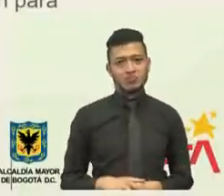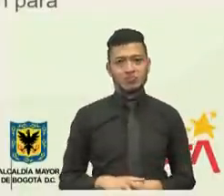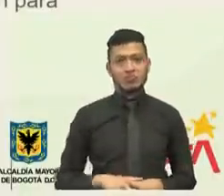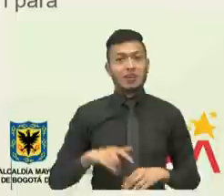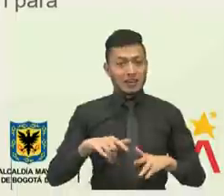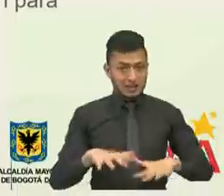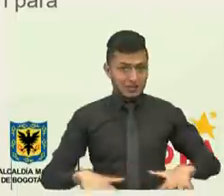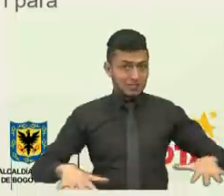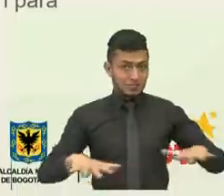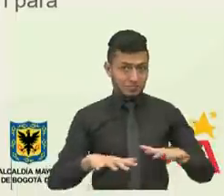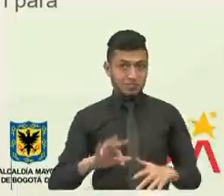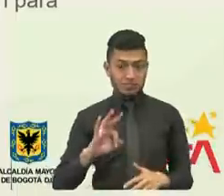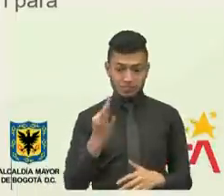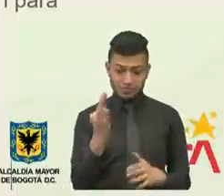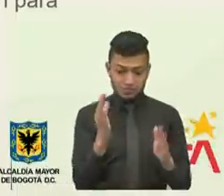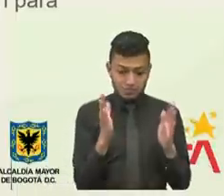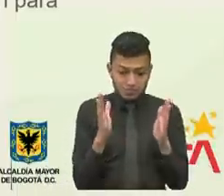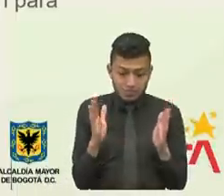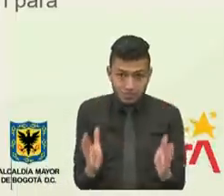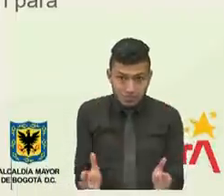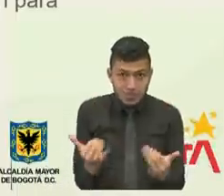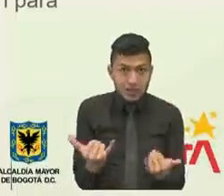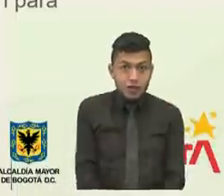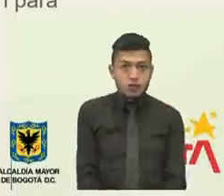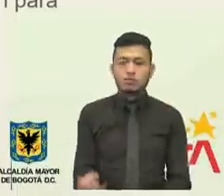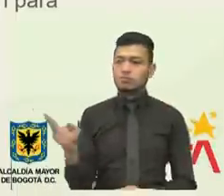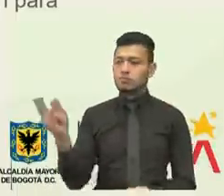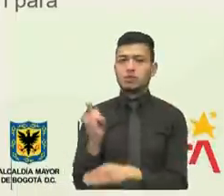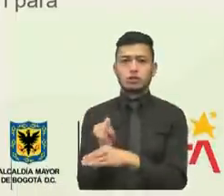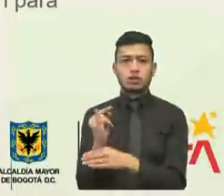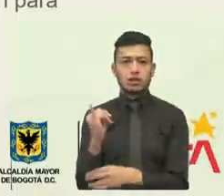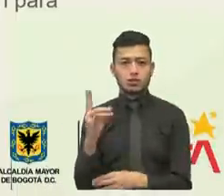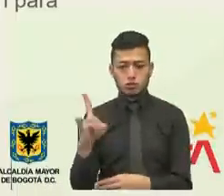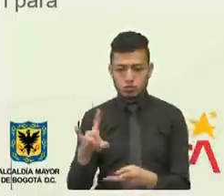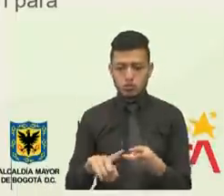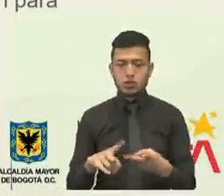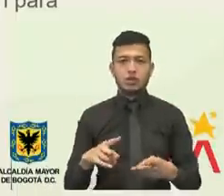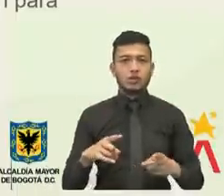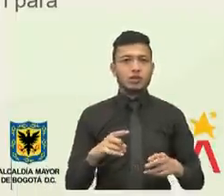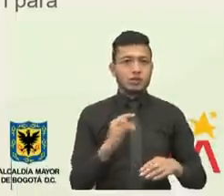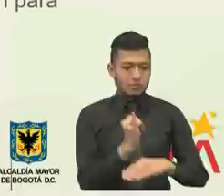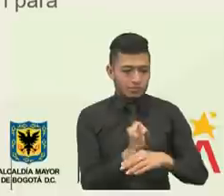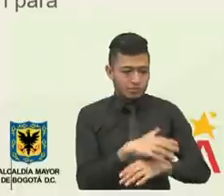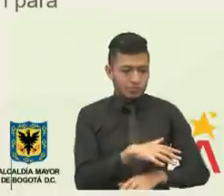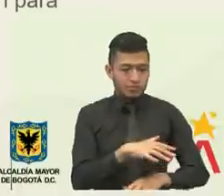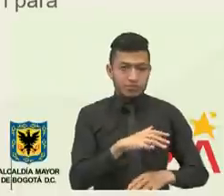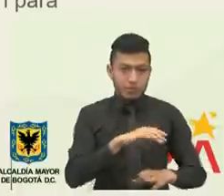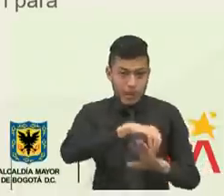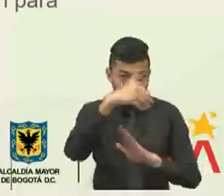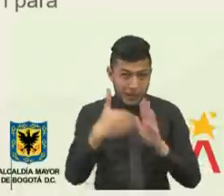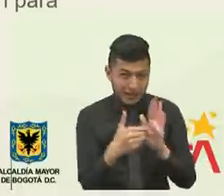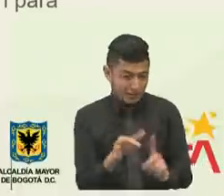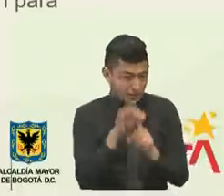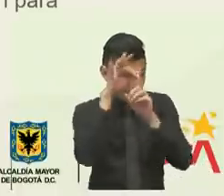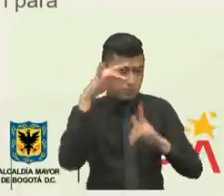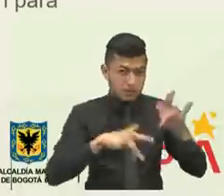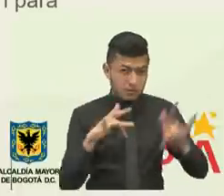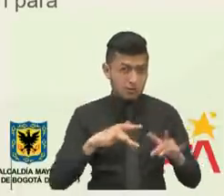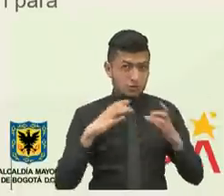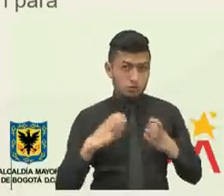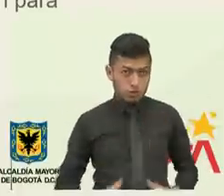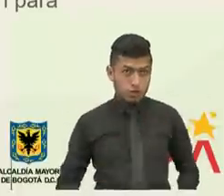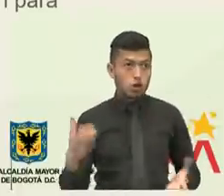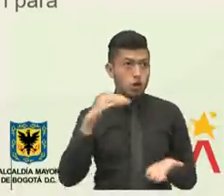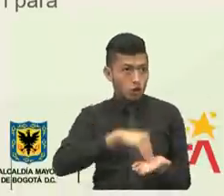equipo del Corredor Verde Séptima, el IDEPAC, que es nuestro instituto especializado en participación ciudadana, pues vamos a volver a poner